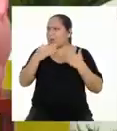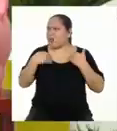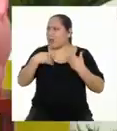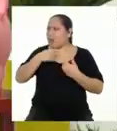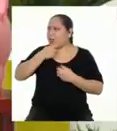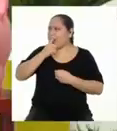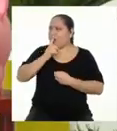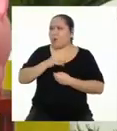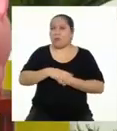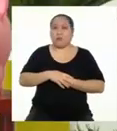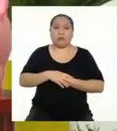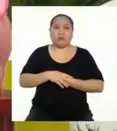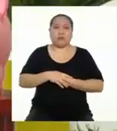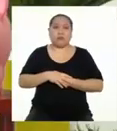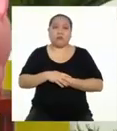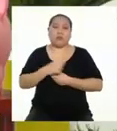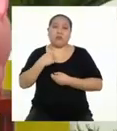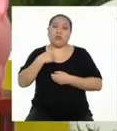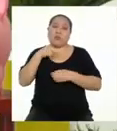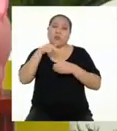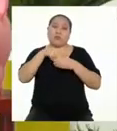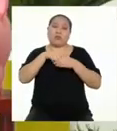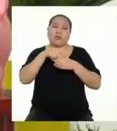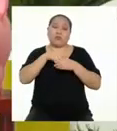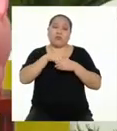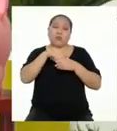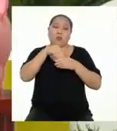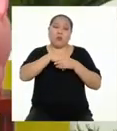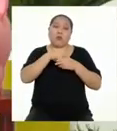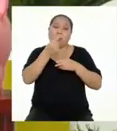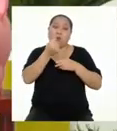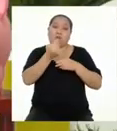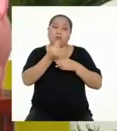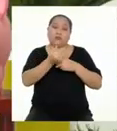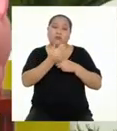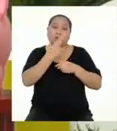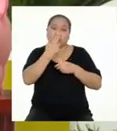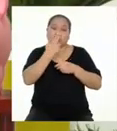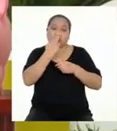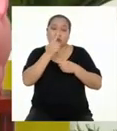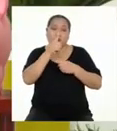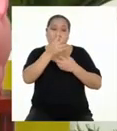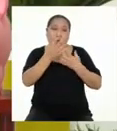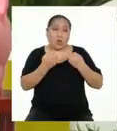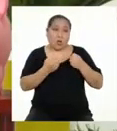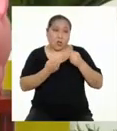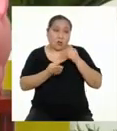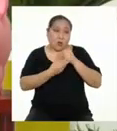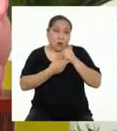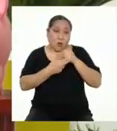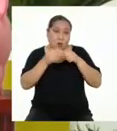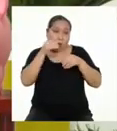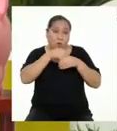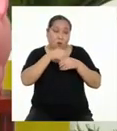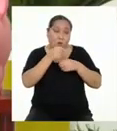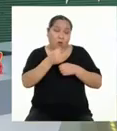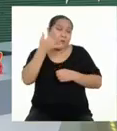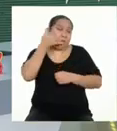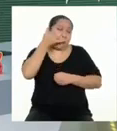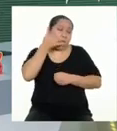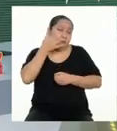agua? Yo soy solo una alcancía porcina. Si quieres saber de ahorros, me llamas.